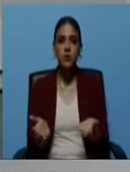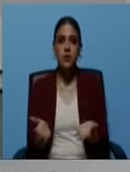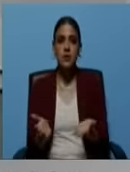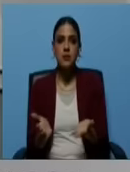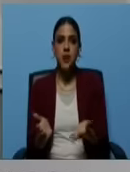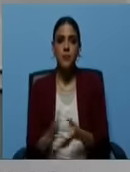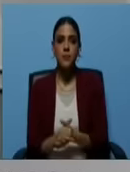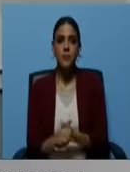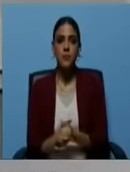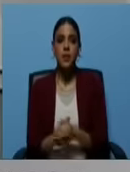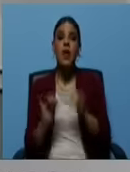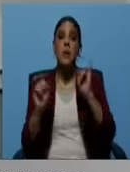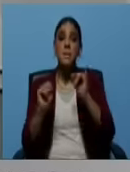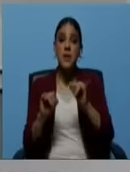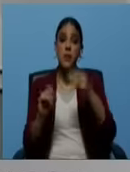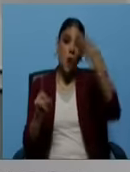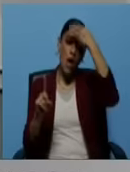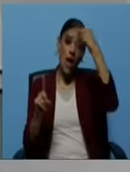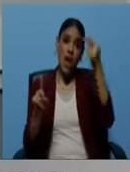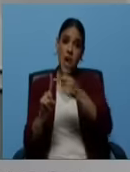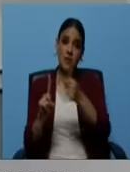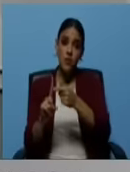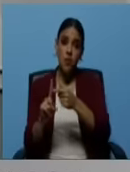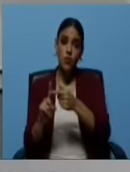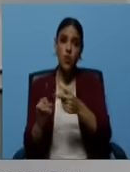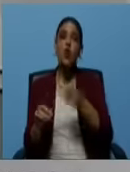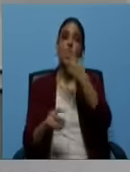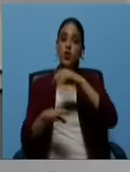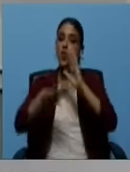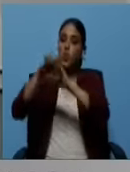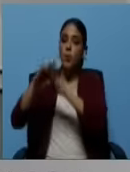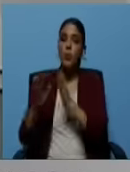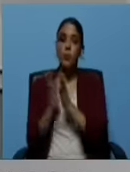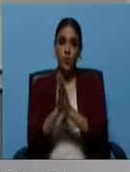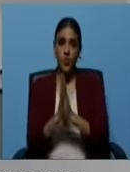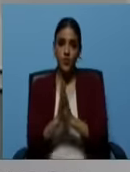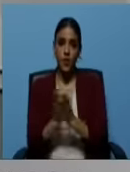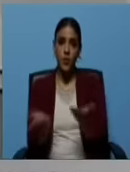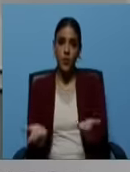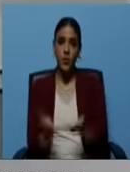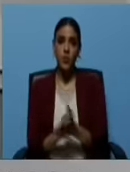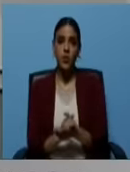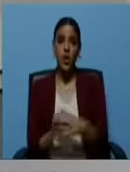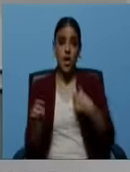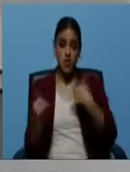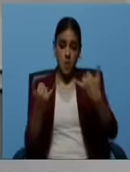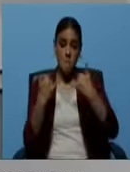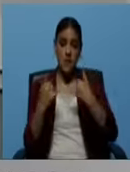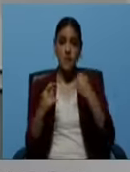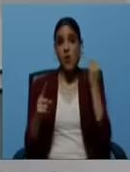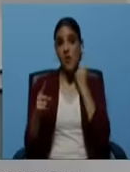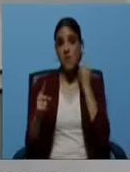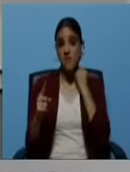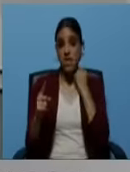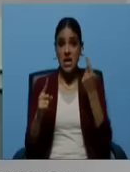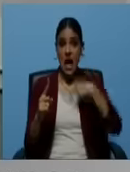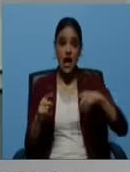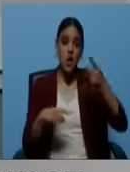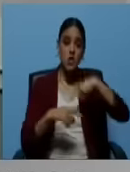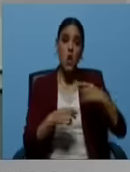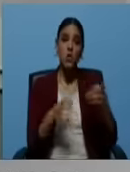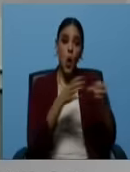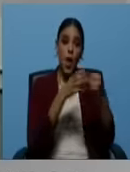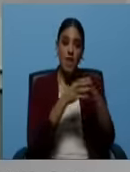de Edmundo González Urrutia en esta sede, por mi persona y nuestro equipo y el fiscal que